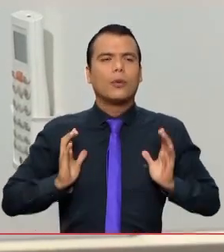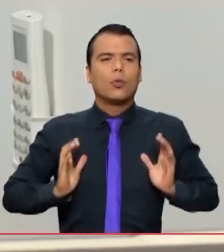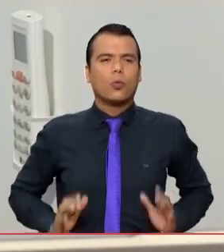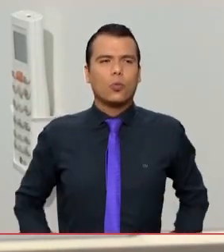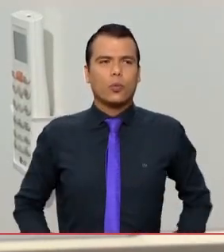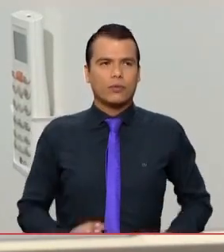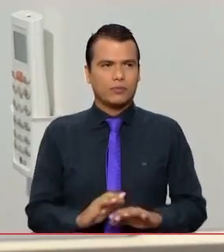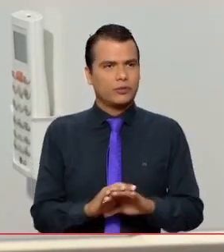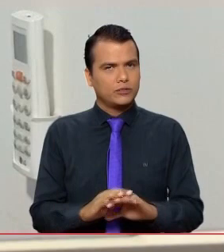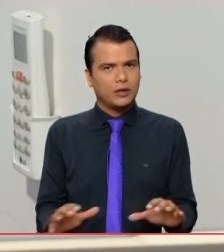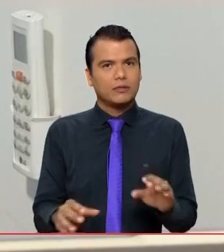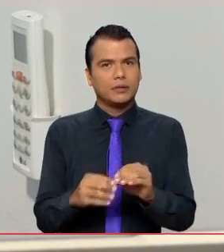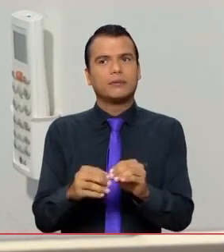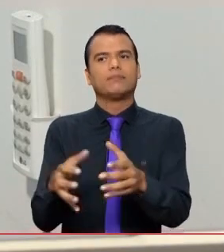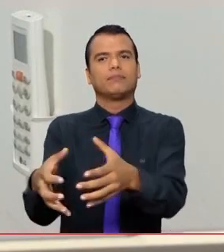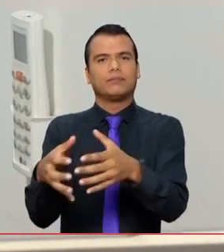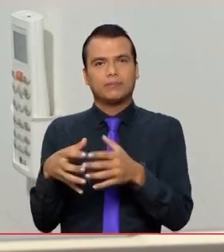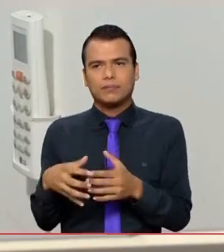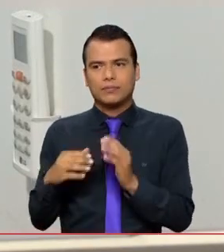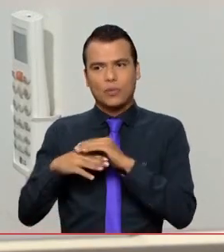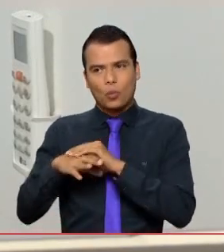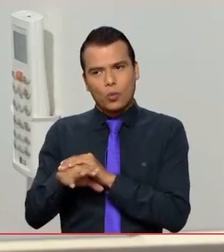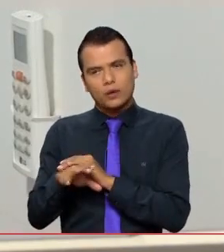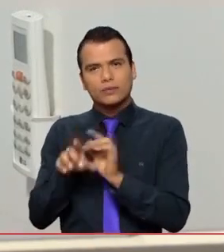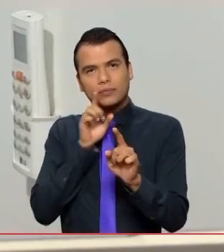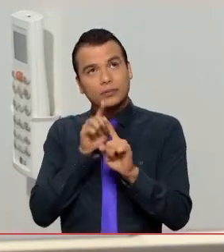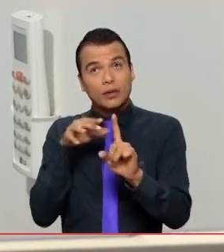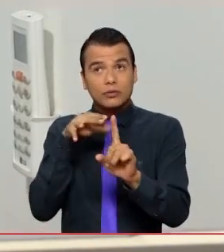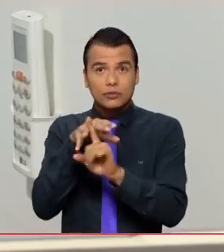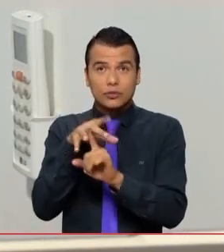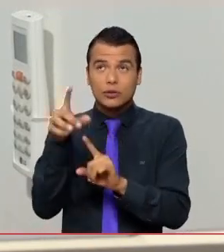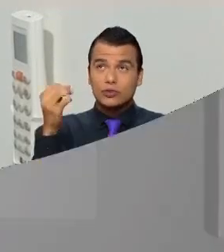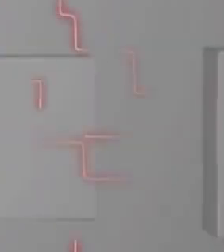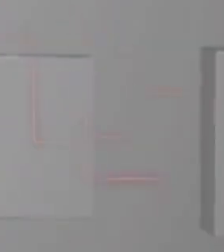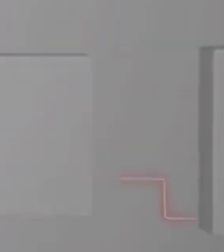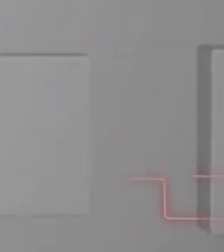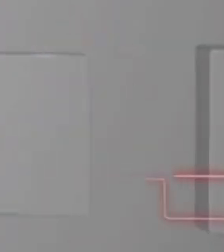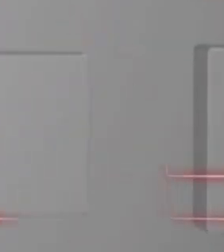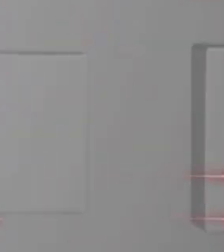llevarlo a zonas que sean frescas y evitemos la exposición directa a rayos de sol.